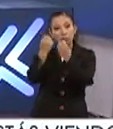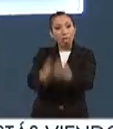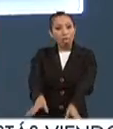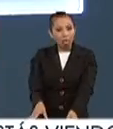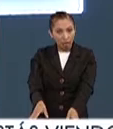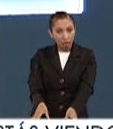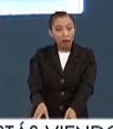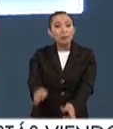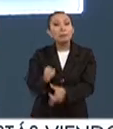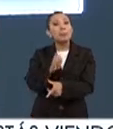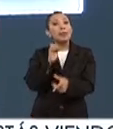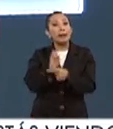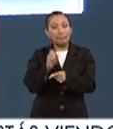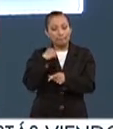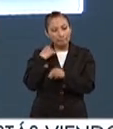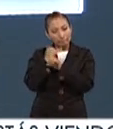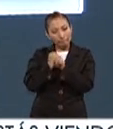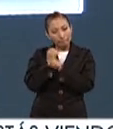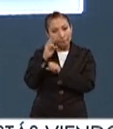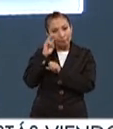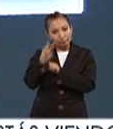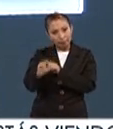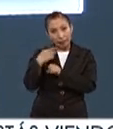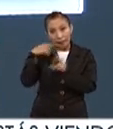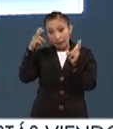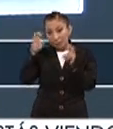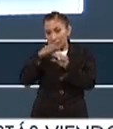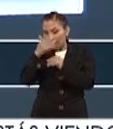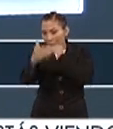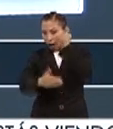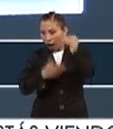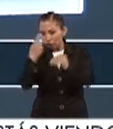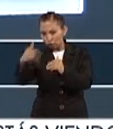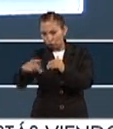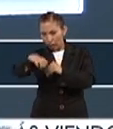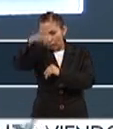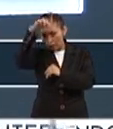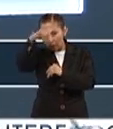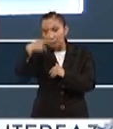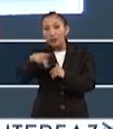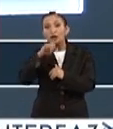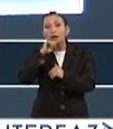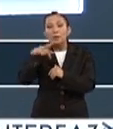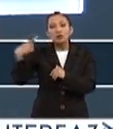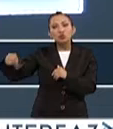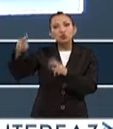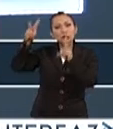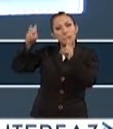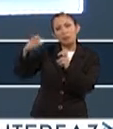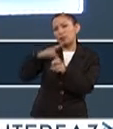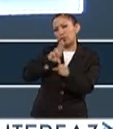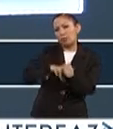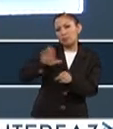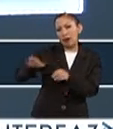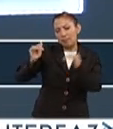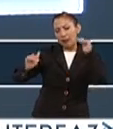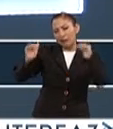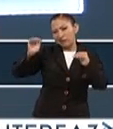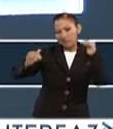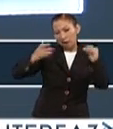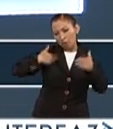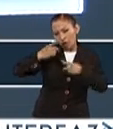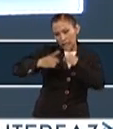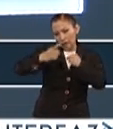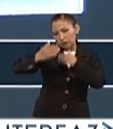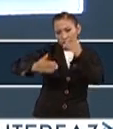pierden. Entonces, en este seguimiento, bueno, se les dan temas más avanzados a su edad, pero también sus temas normales para que vayan teniendo